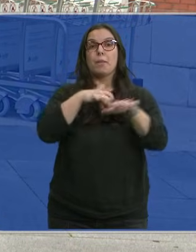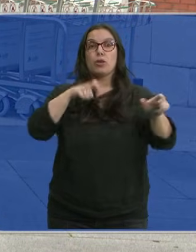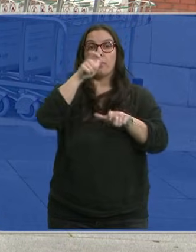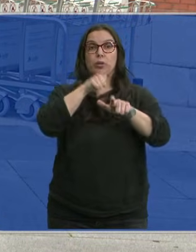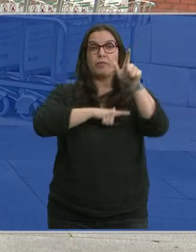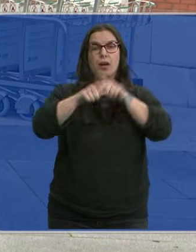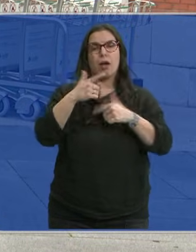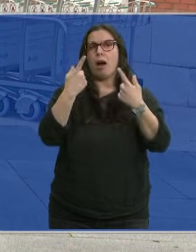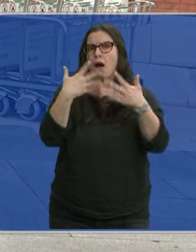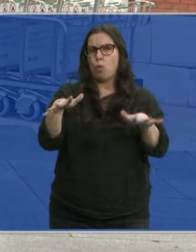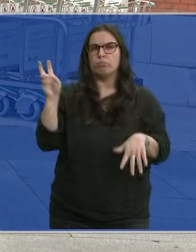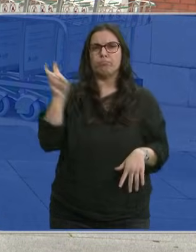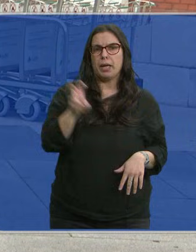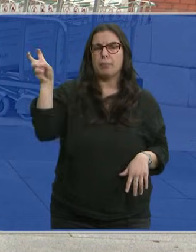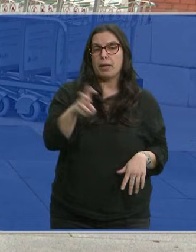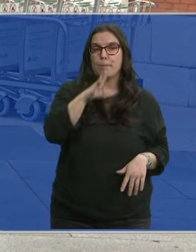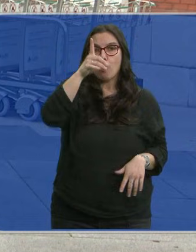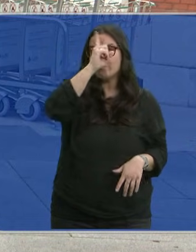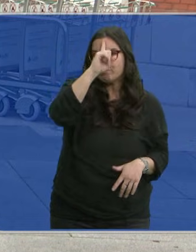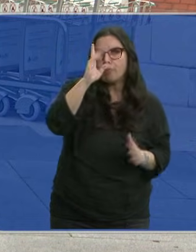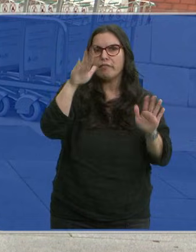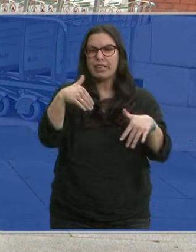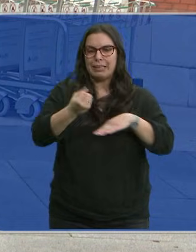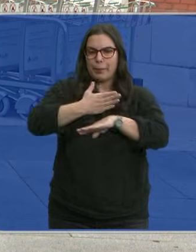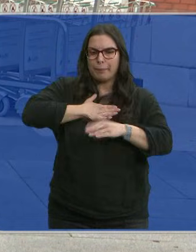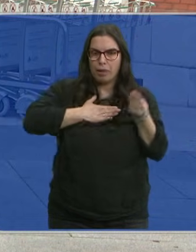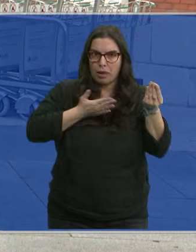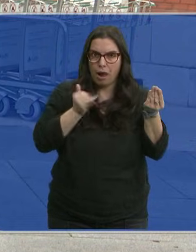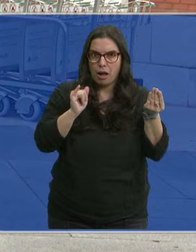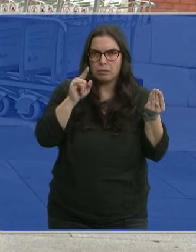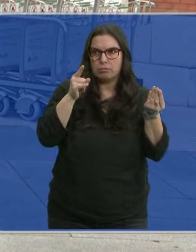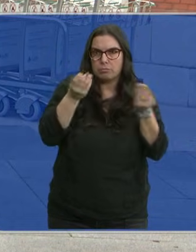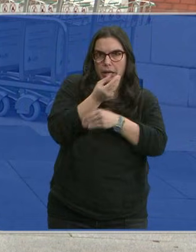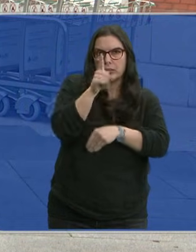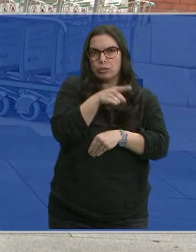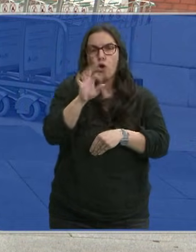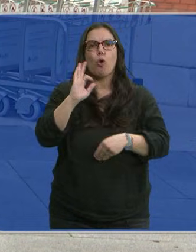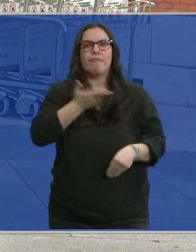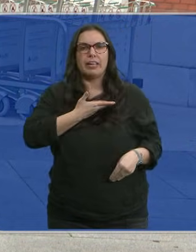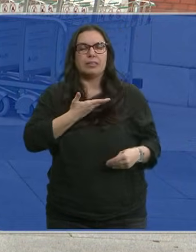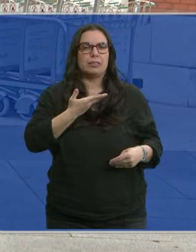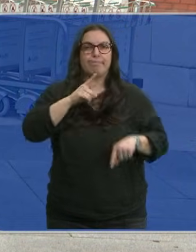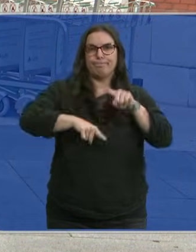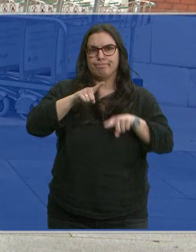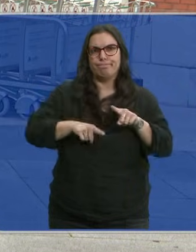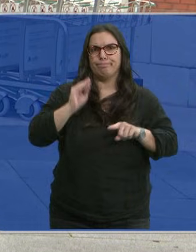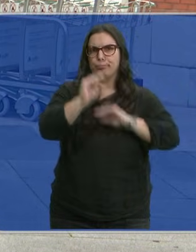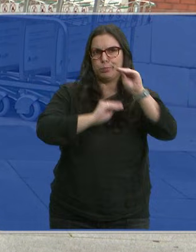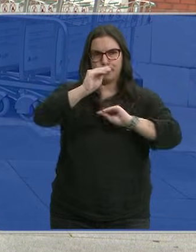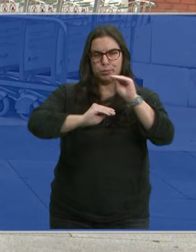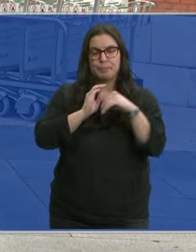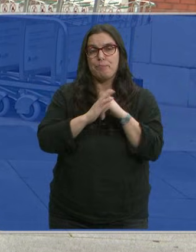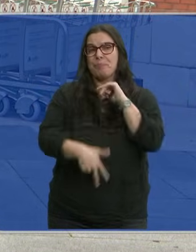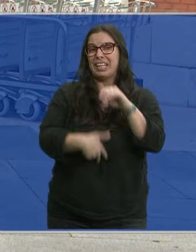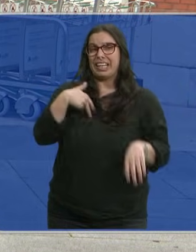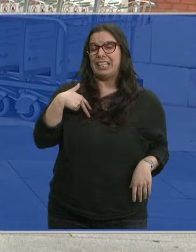viajeros han seguido acercándose a la estación porque no sabían si finalmente su tren iba a salir o era uno de los afectados por la huelga. En